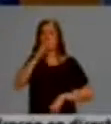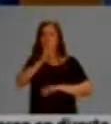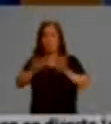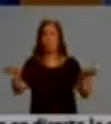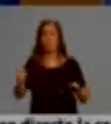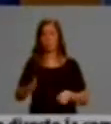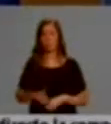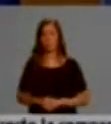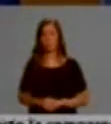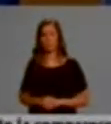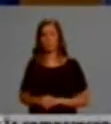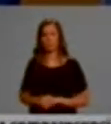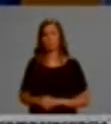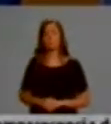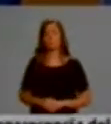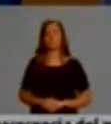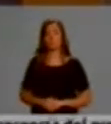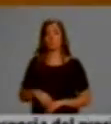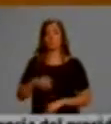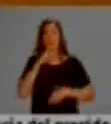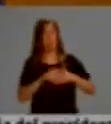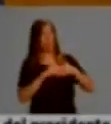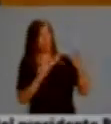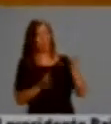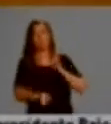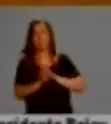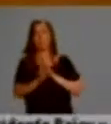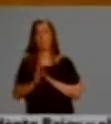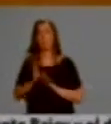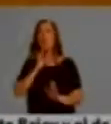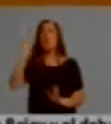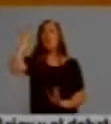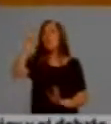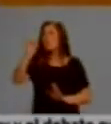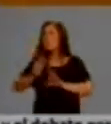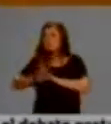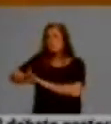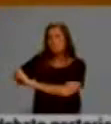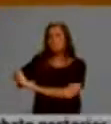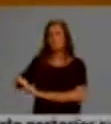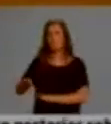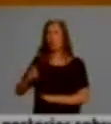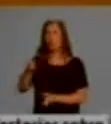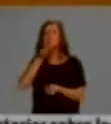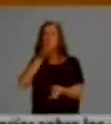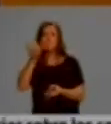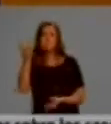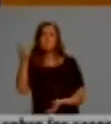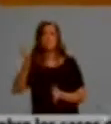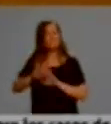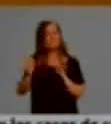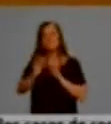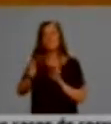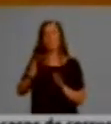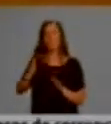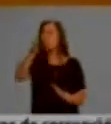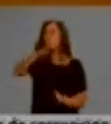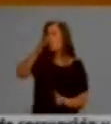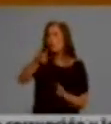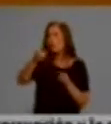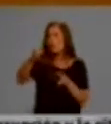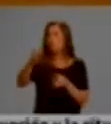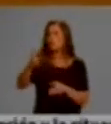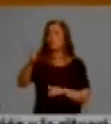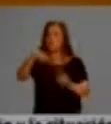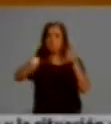Silencio. Repasemos los hechos. No las opiniones, ni las declaraciones, ni las imputaciones,